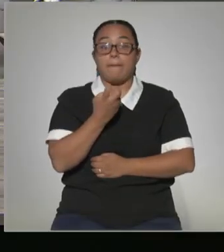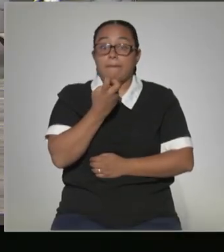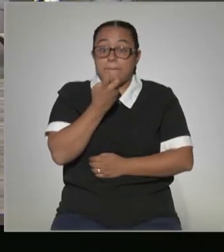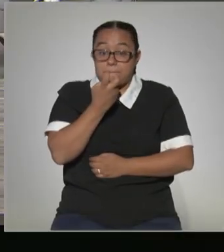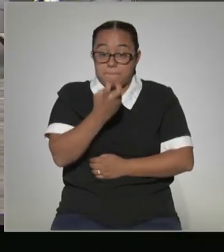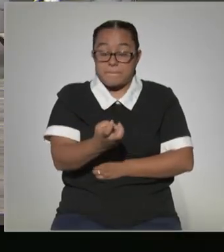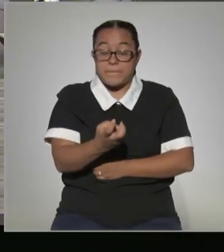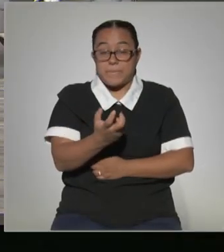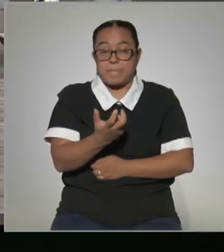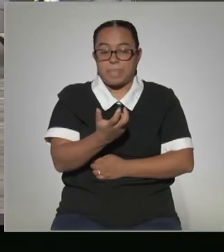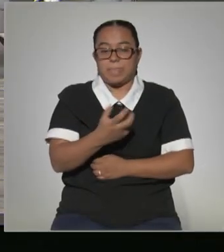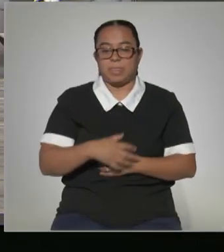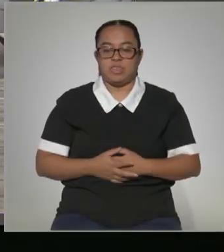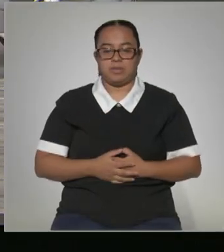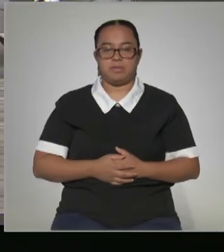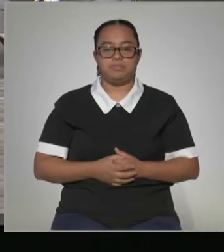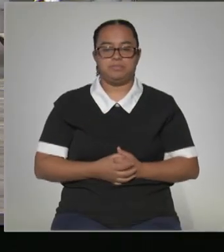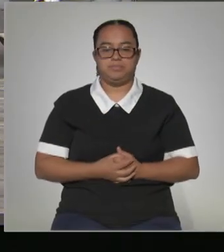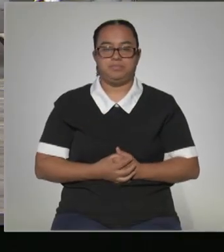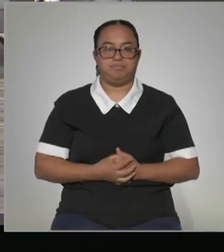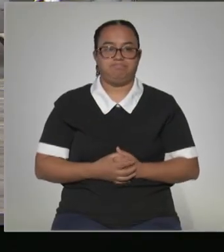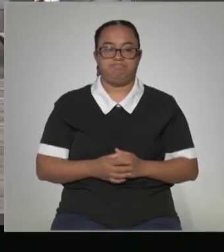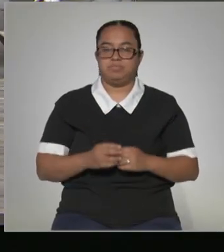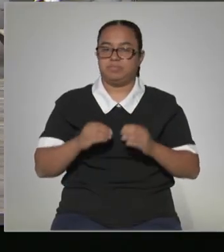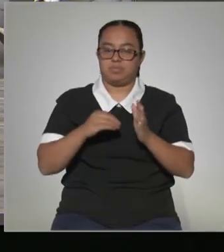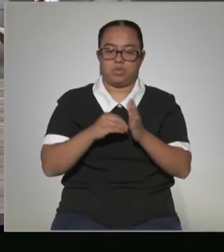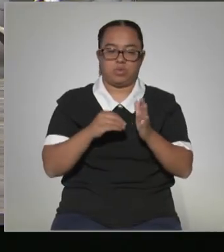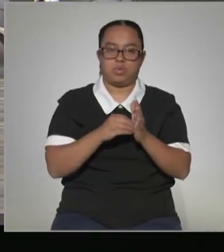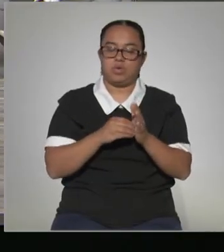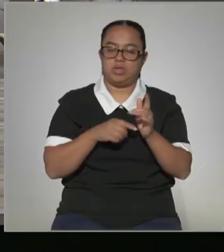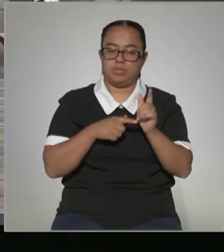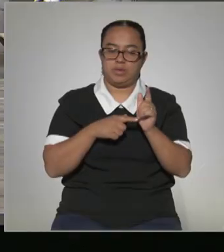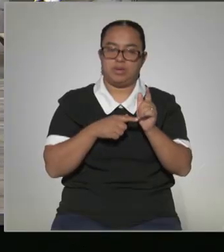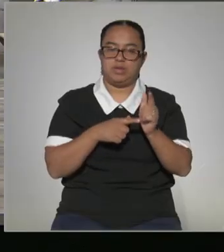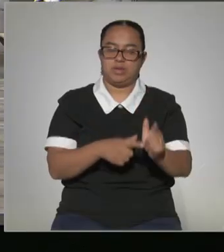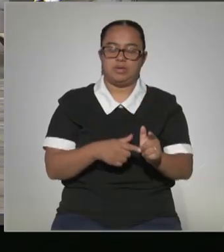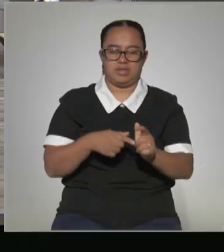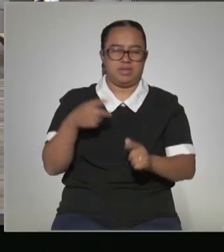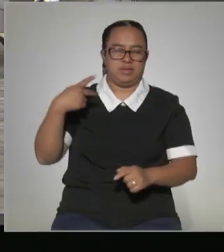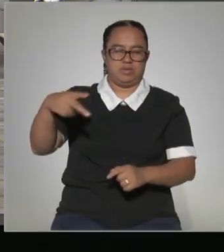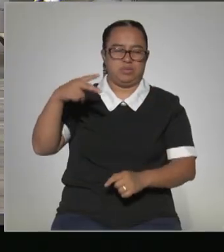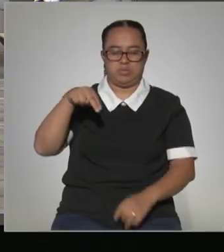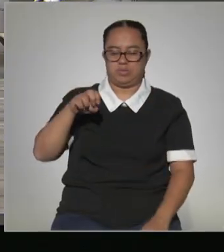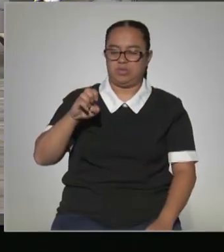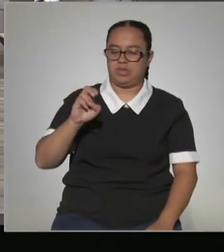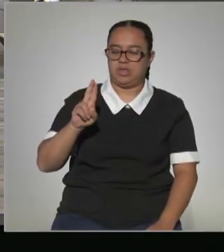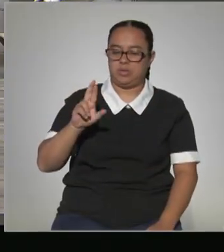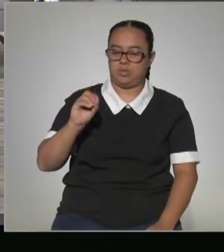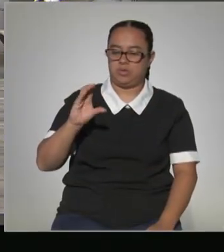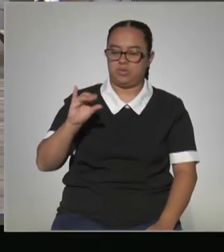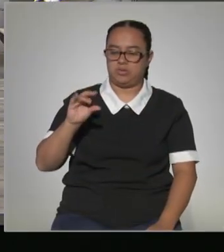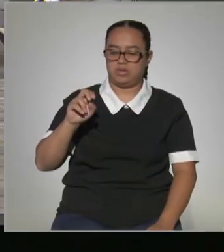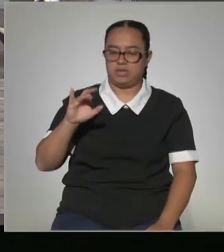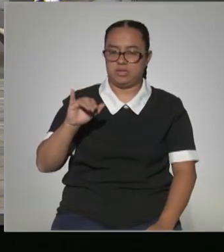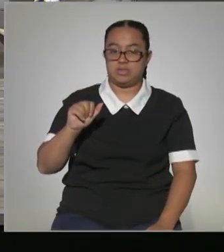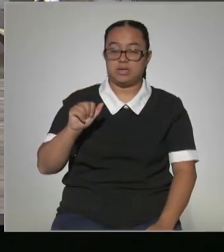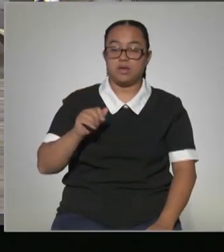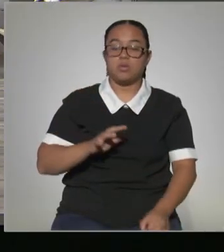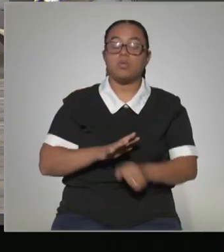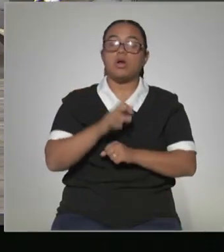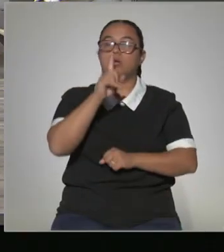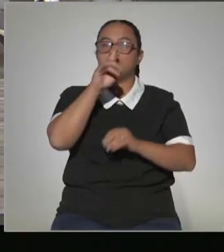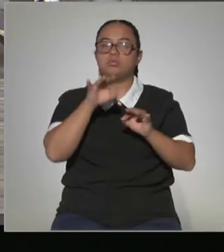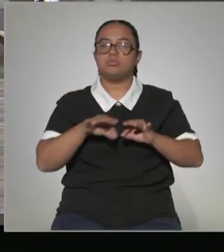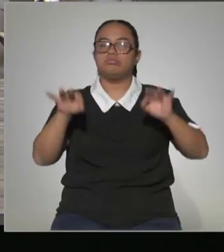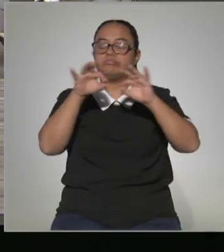algo que sigue siendo confirmado por la neurociencia para activar el sistema parasimpático es la